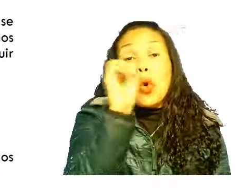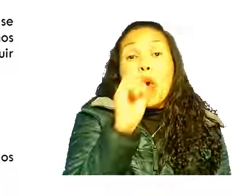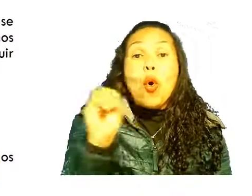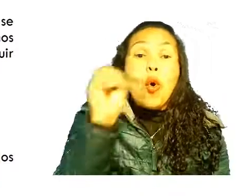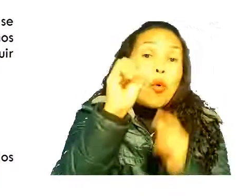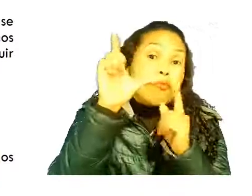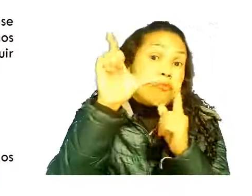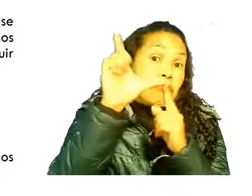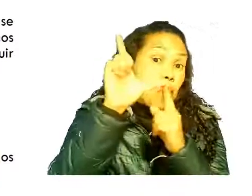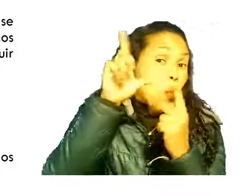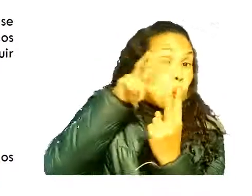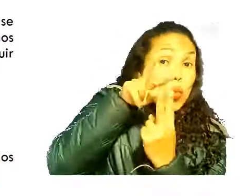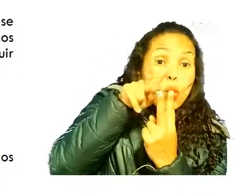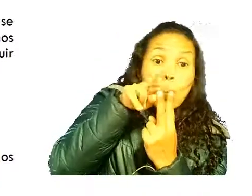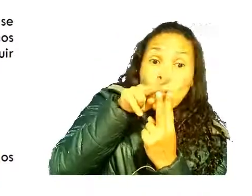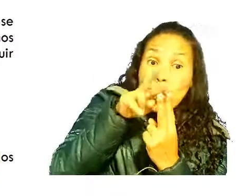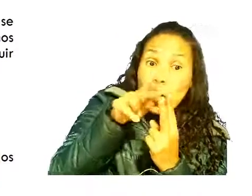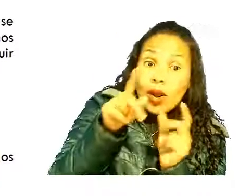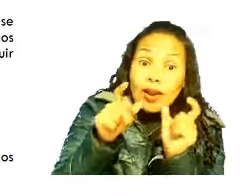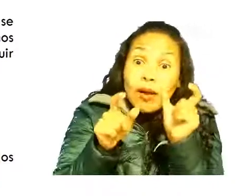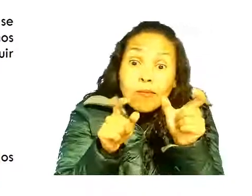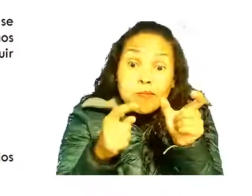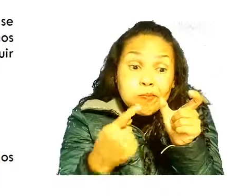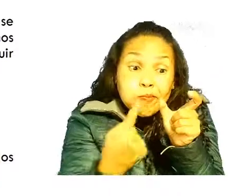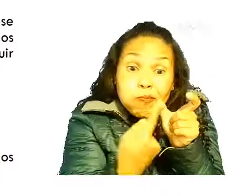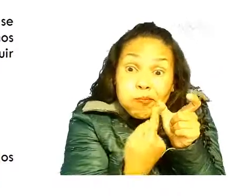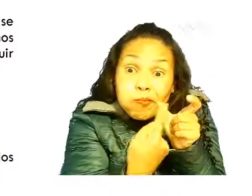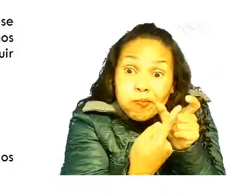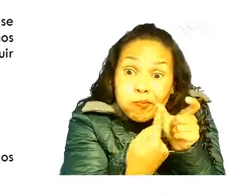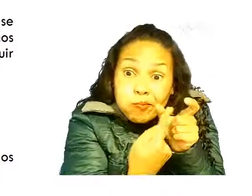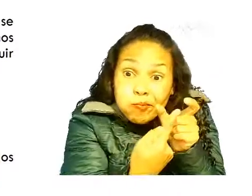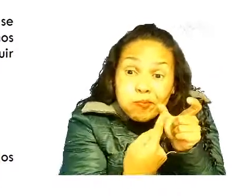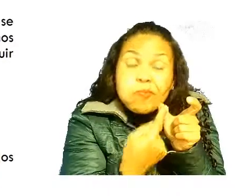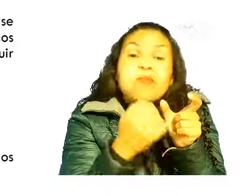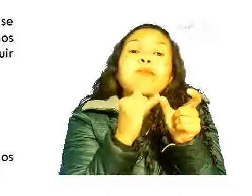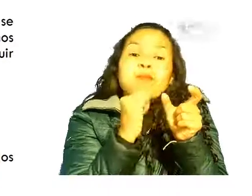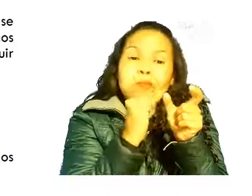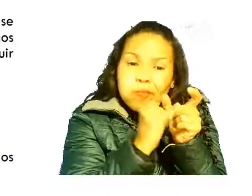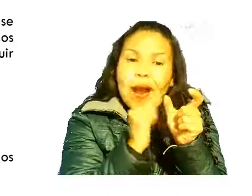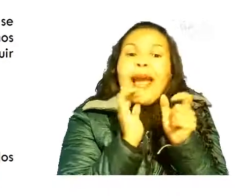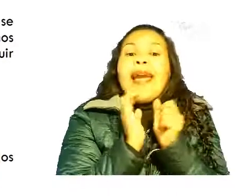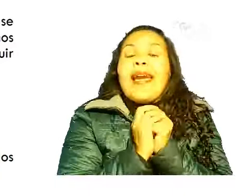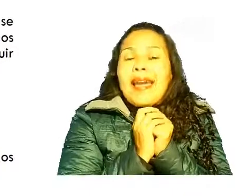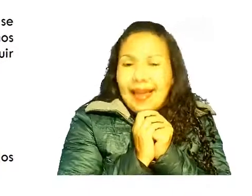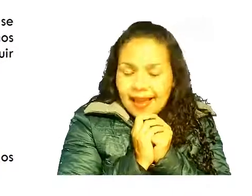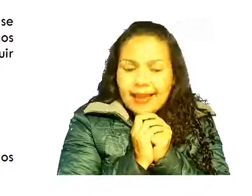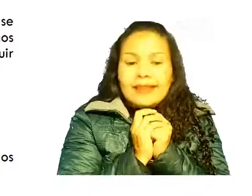número o una variable. Esta se encuentra en todos los términos del polinomio.